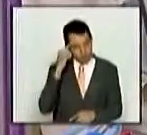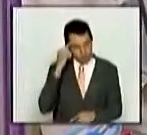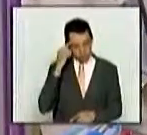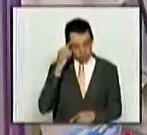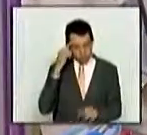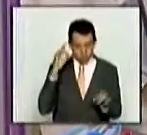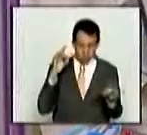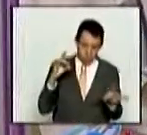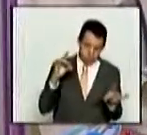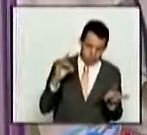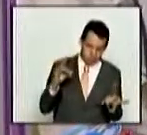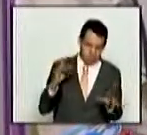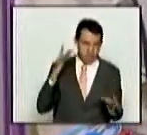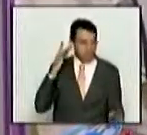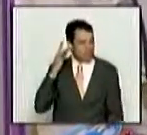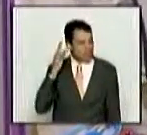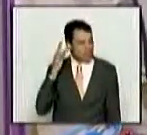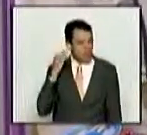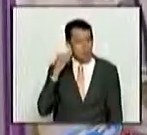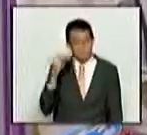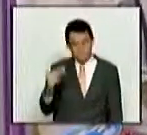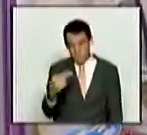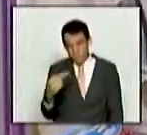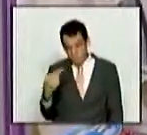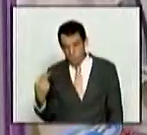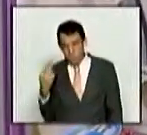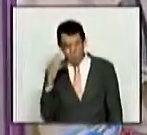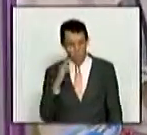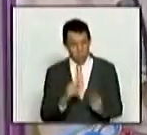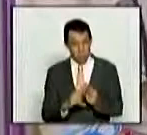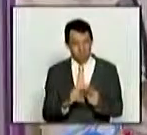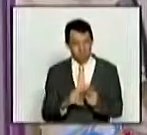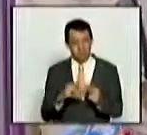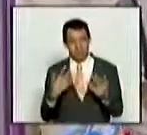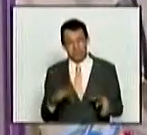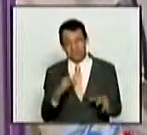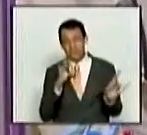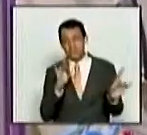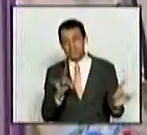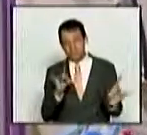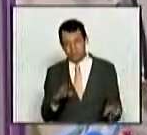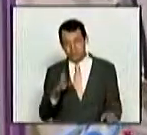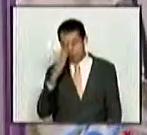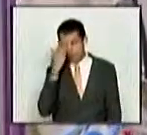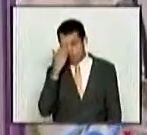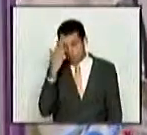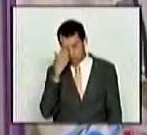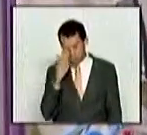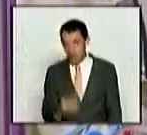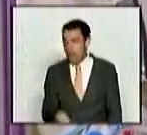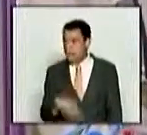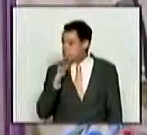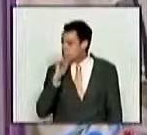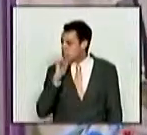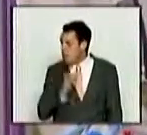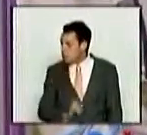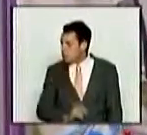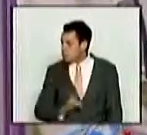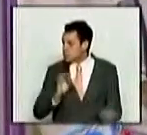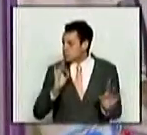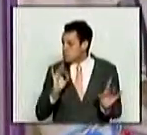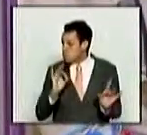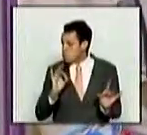migraña y muchos de ustedes que están viendo y son fieles al tratamiento que hemos hecho, se han dado cuenta que desde la